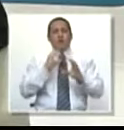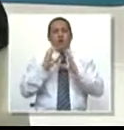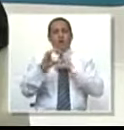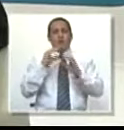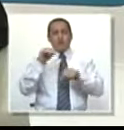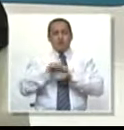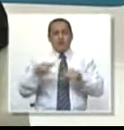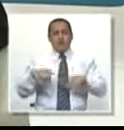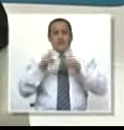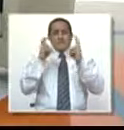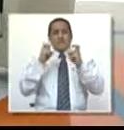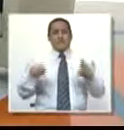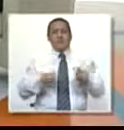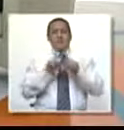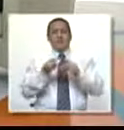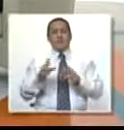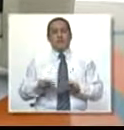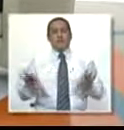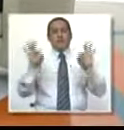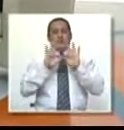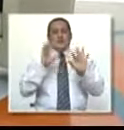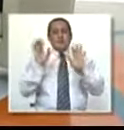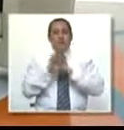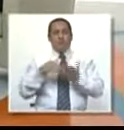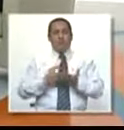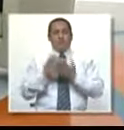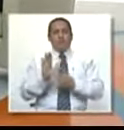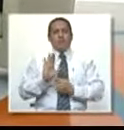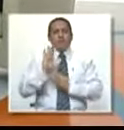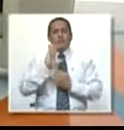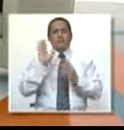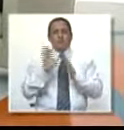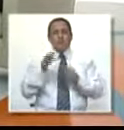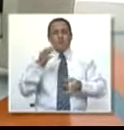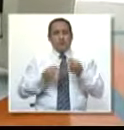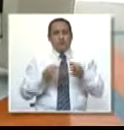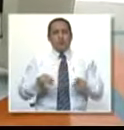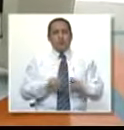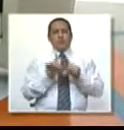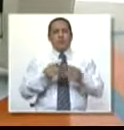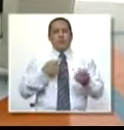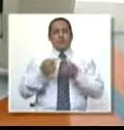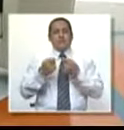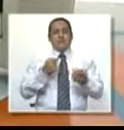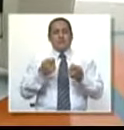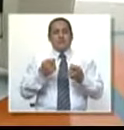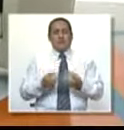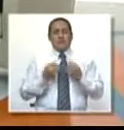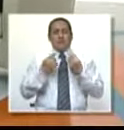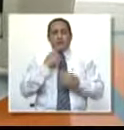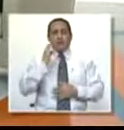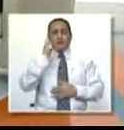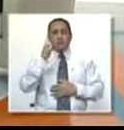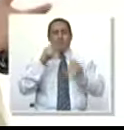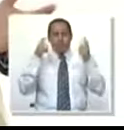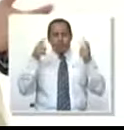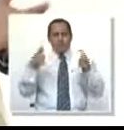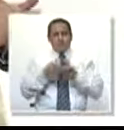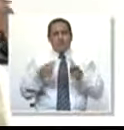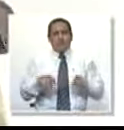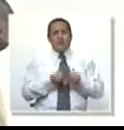conversando sobre este tema no el interés superor la aplicación de solones no son jur también administrativas no porque eso lo que dice la